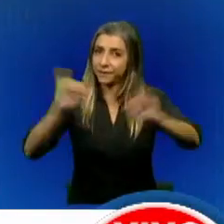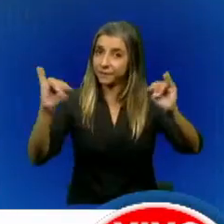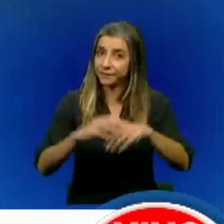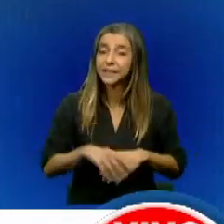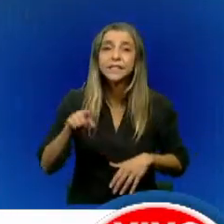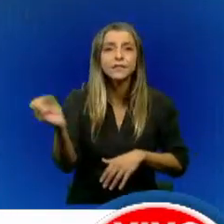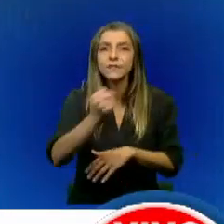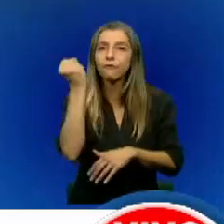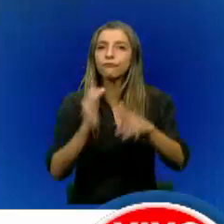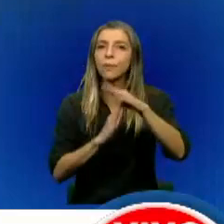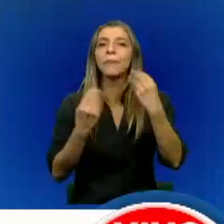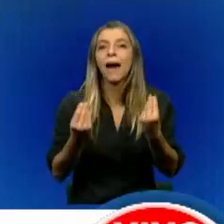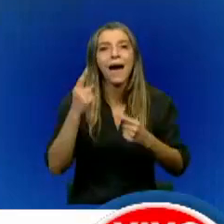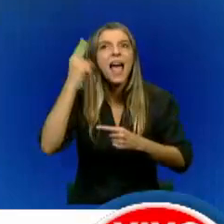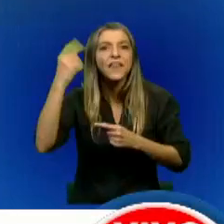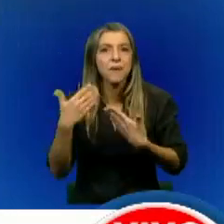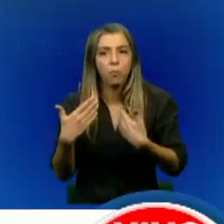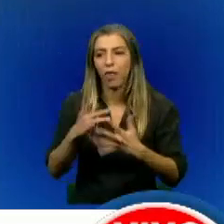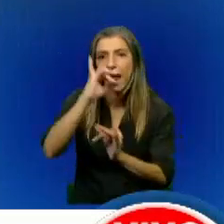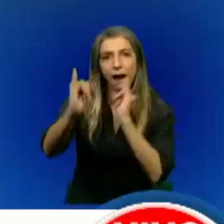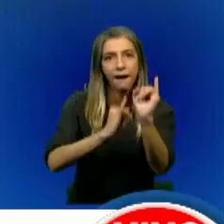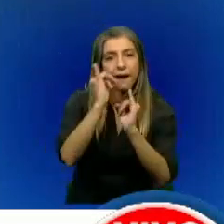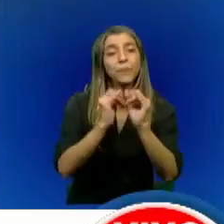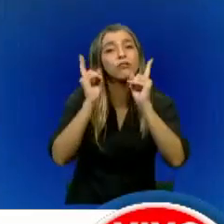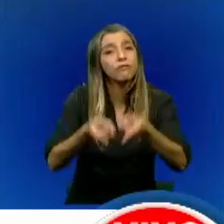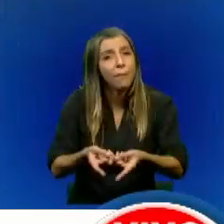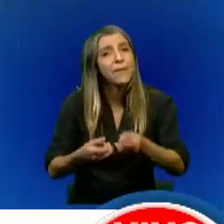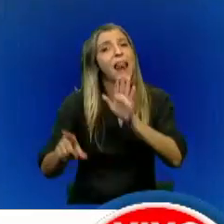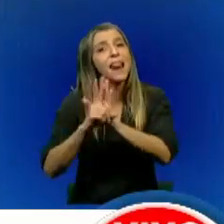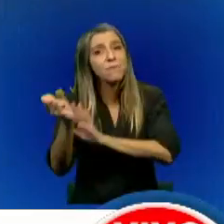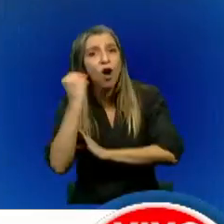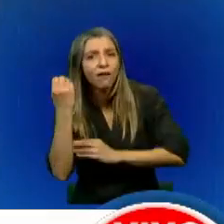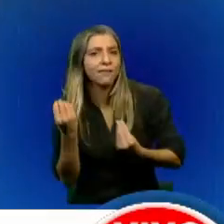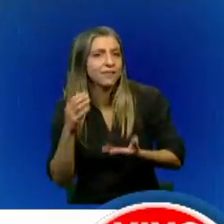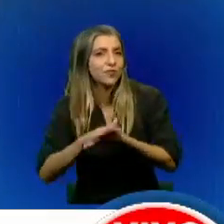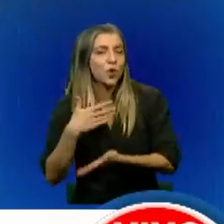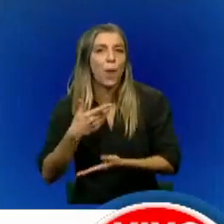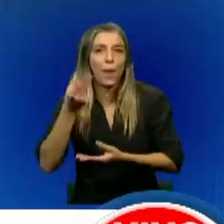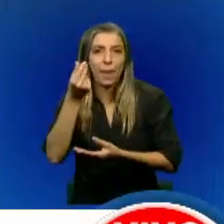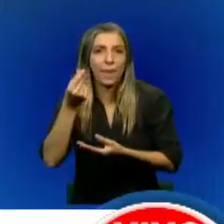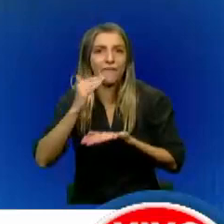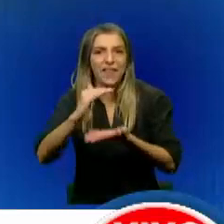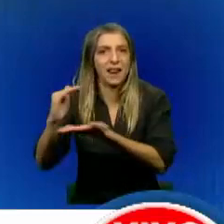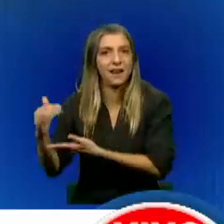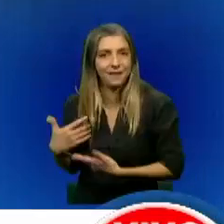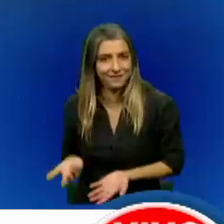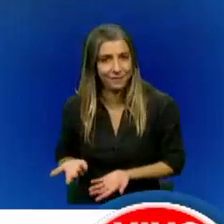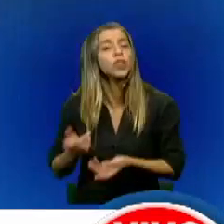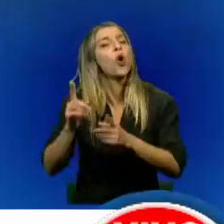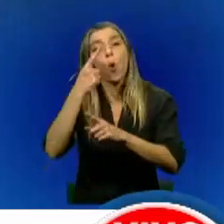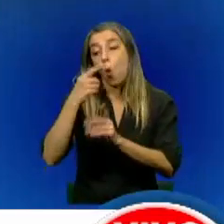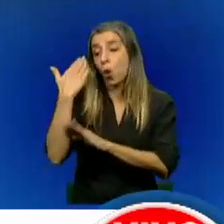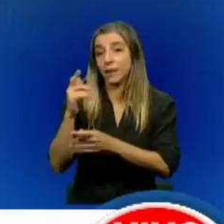de todos los partidos políticos, pero también la ley de financiamiento y su modificación, su